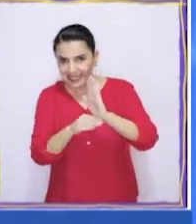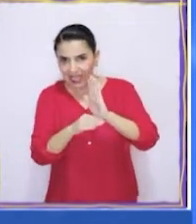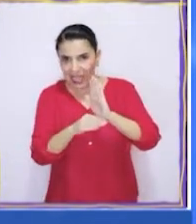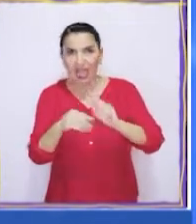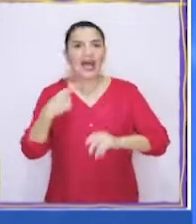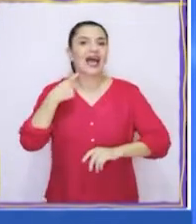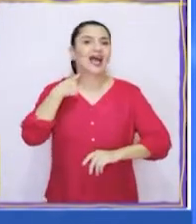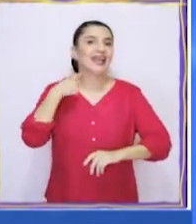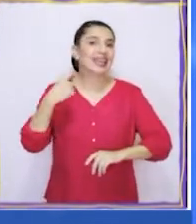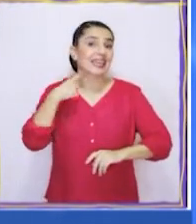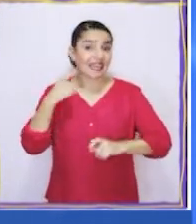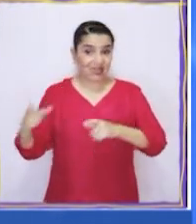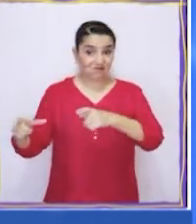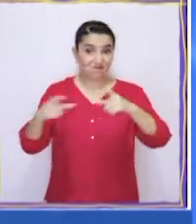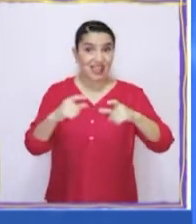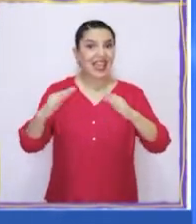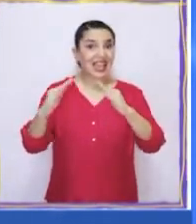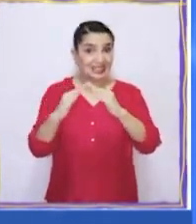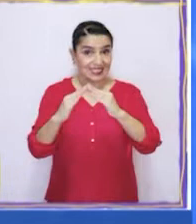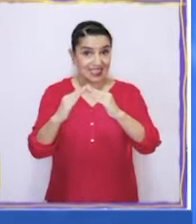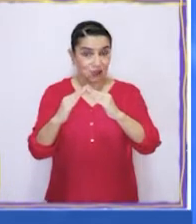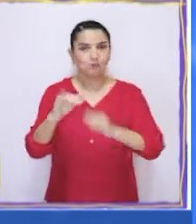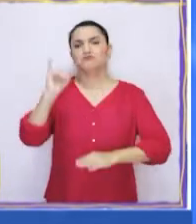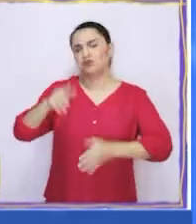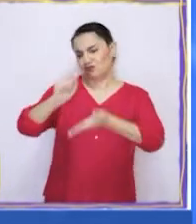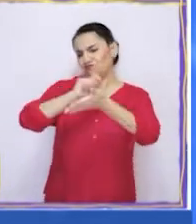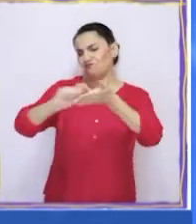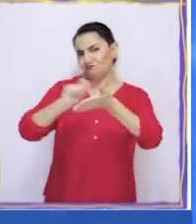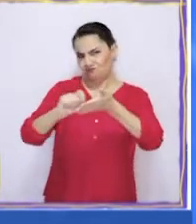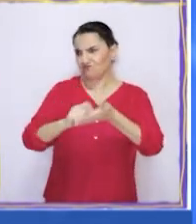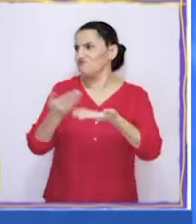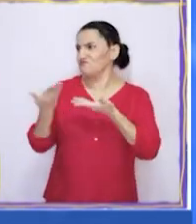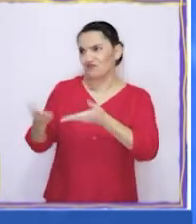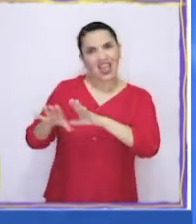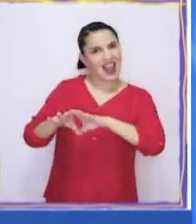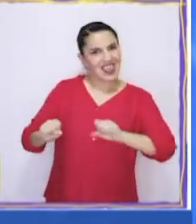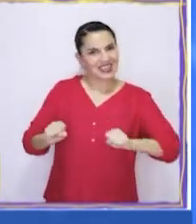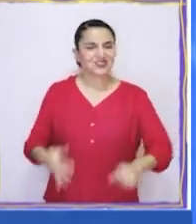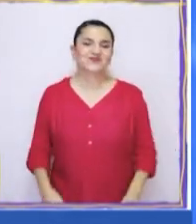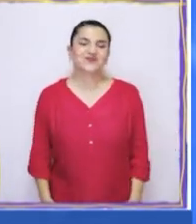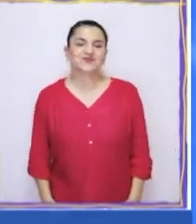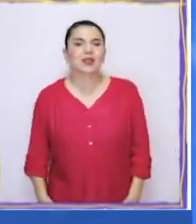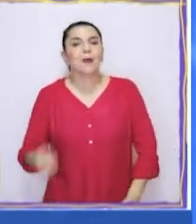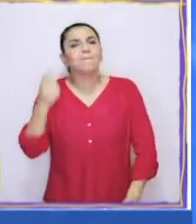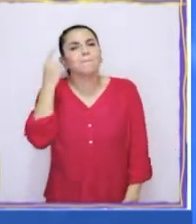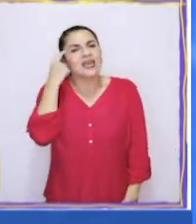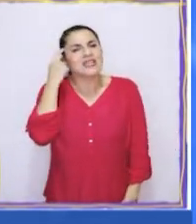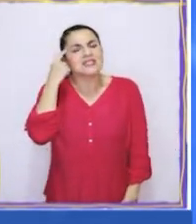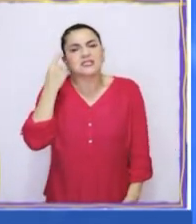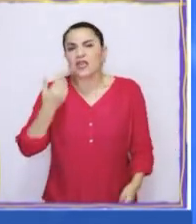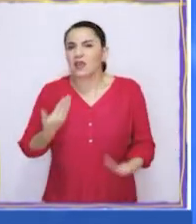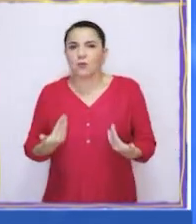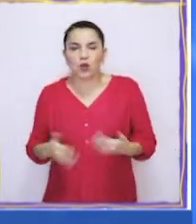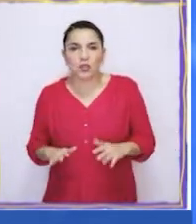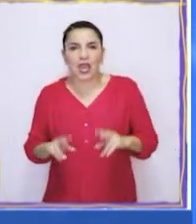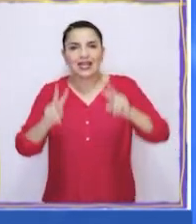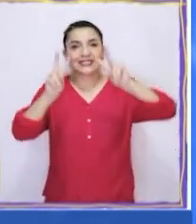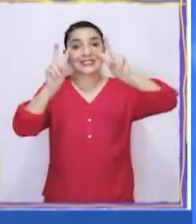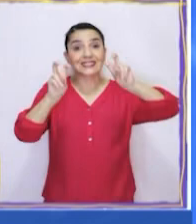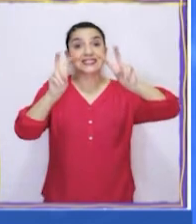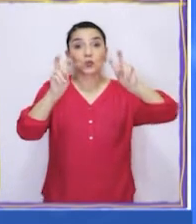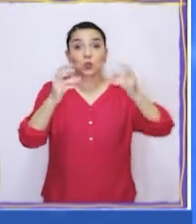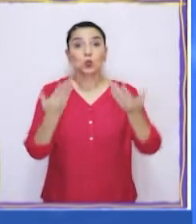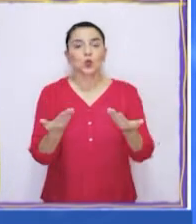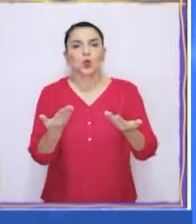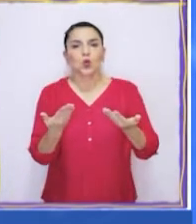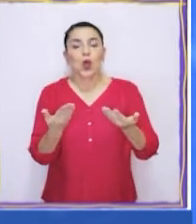casero excelente escribamos listo ahora pensemos ya tenemos el título